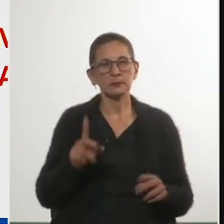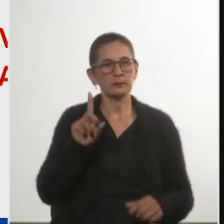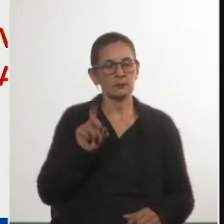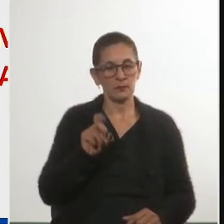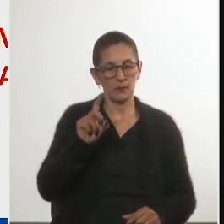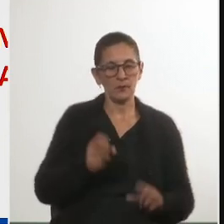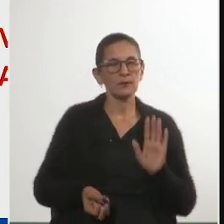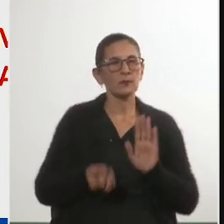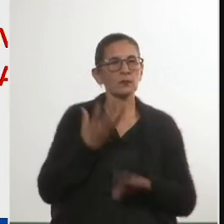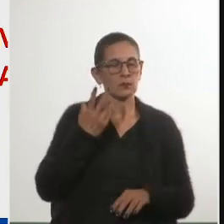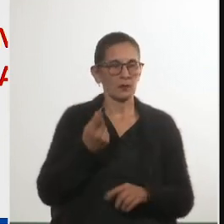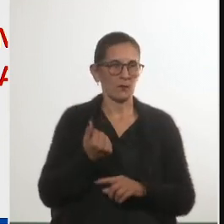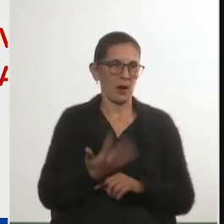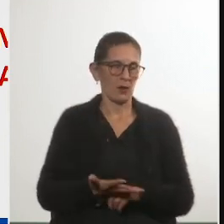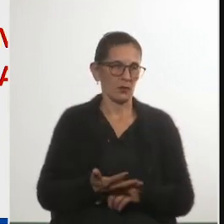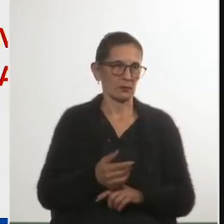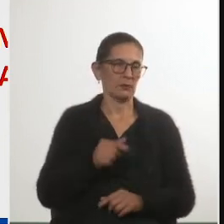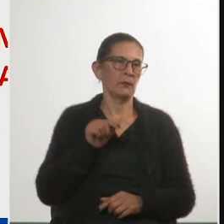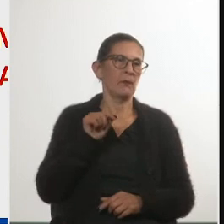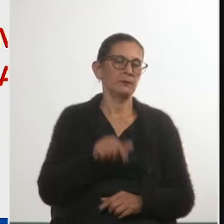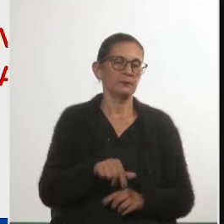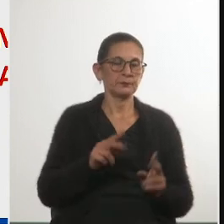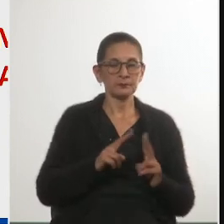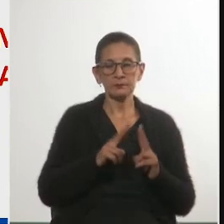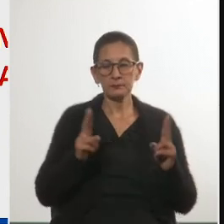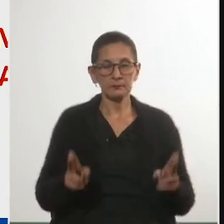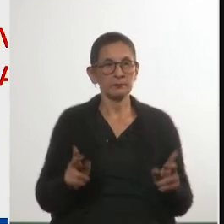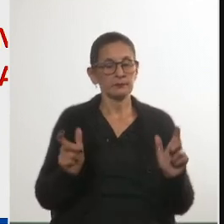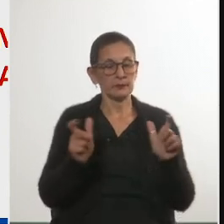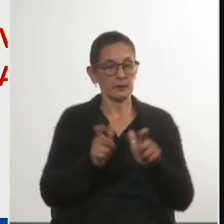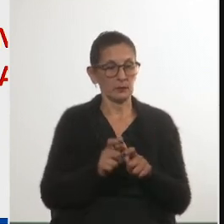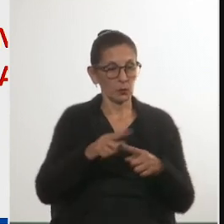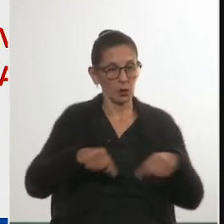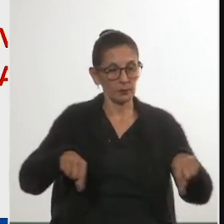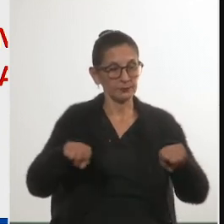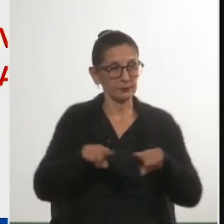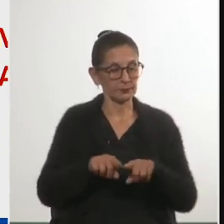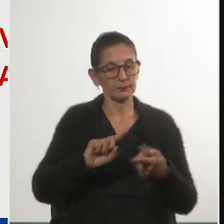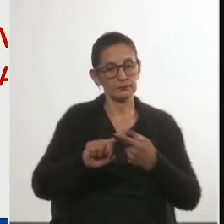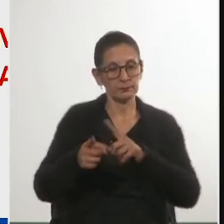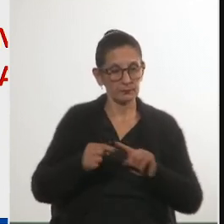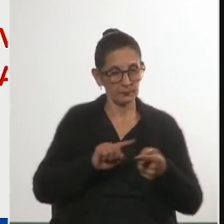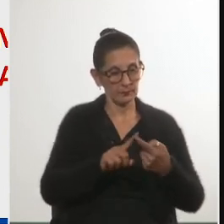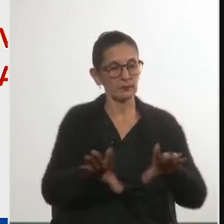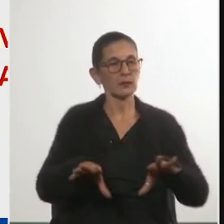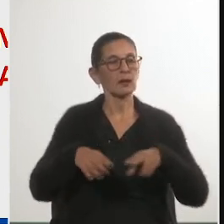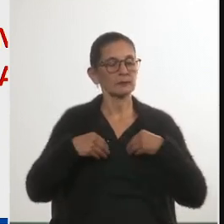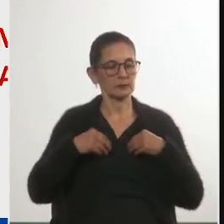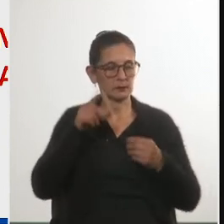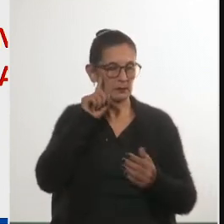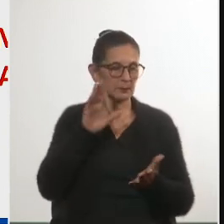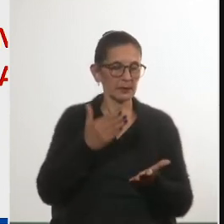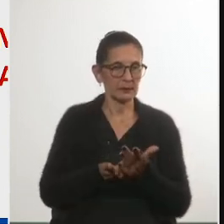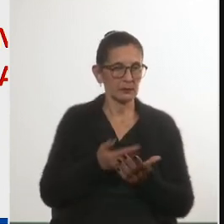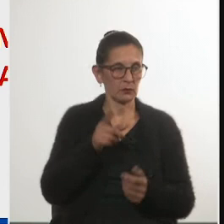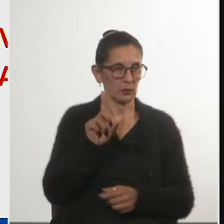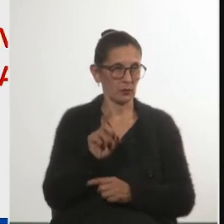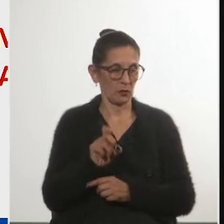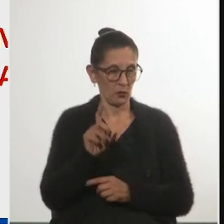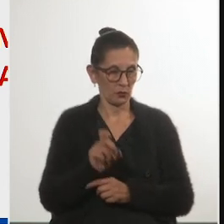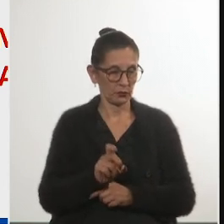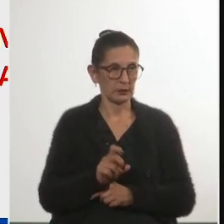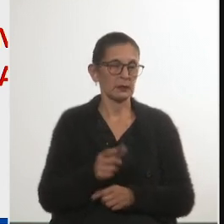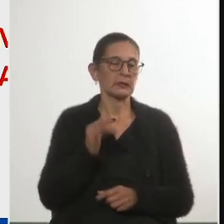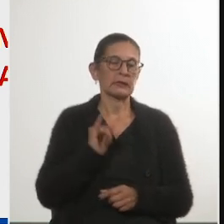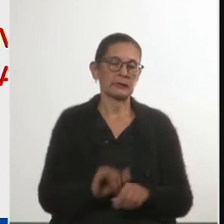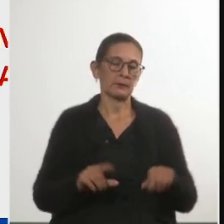agua con nuevos valores. En el marco de la ya mencionada reunión, se acuerda aceptar el planteo de OCE por el